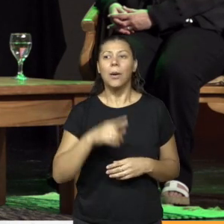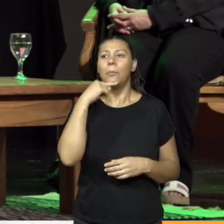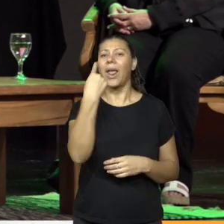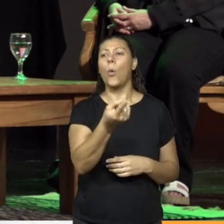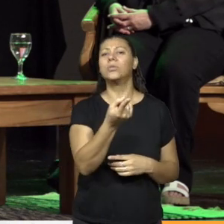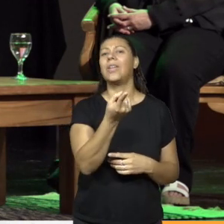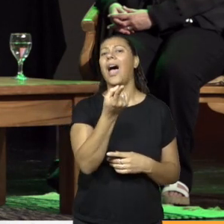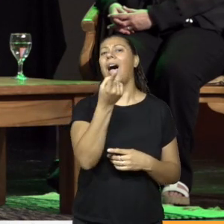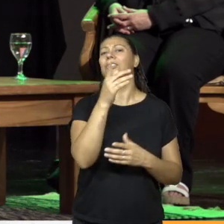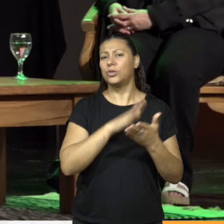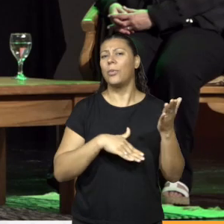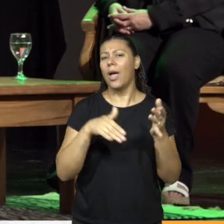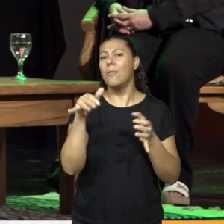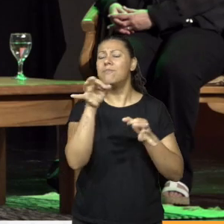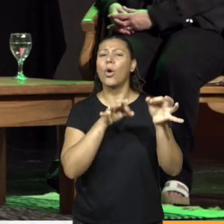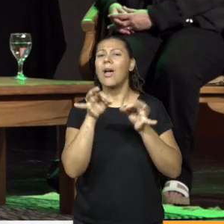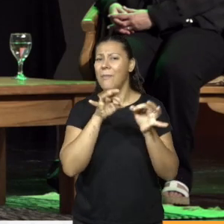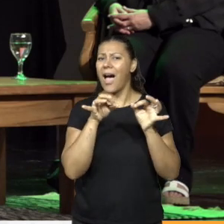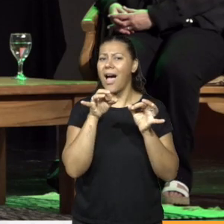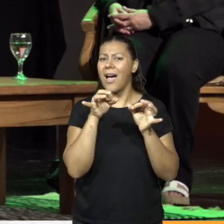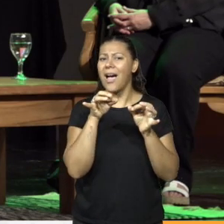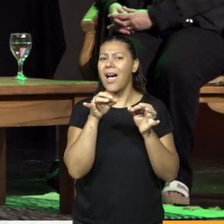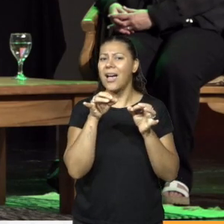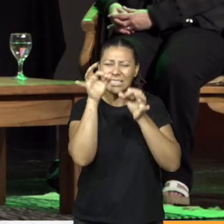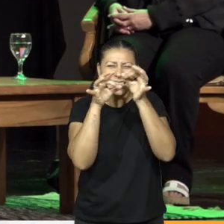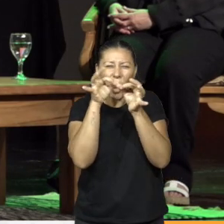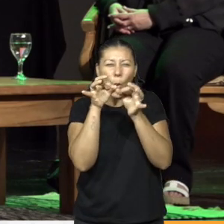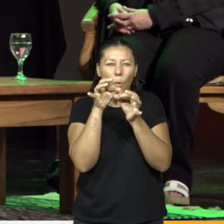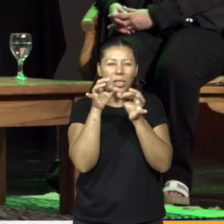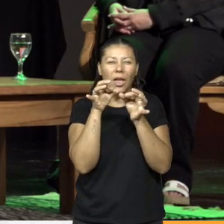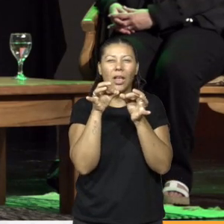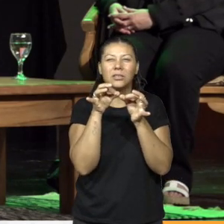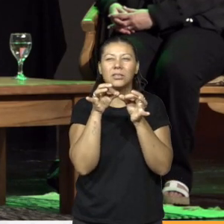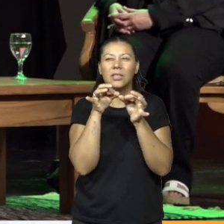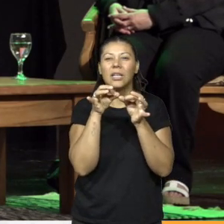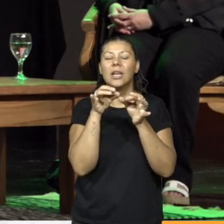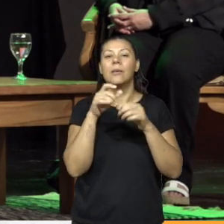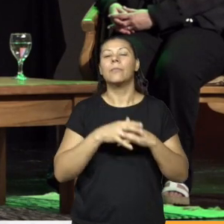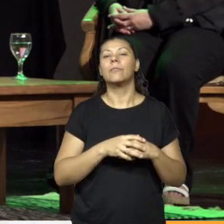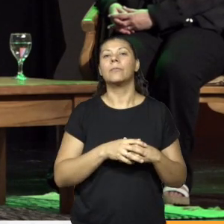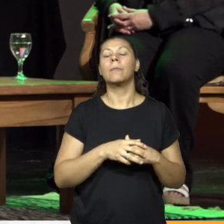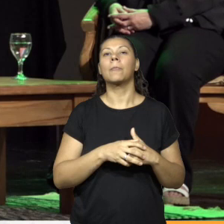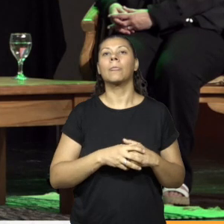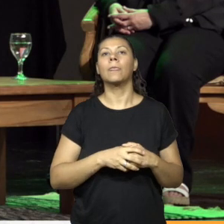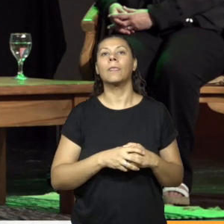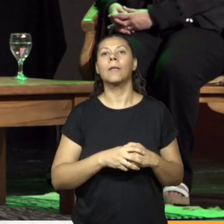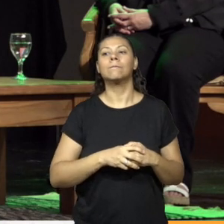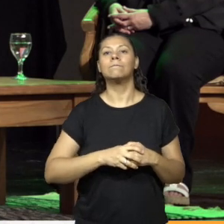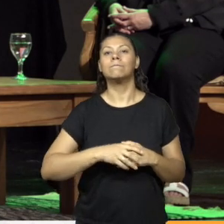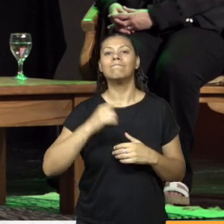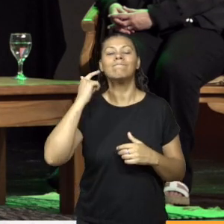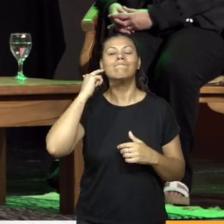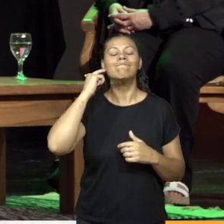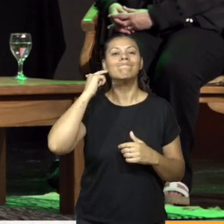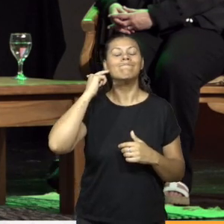Al programa de cianobacterias. Realmente celebro la realización de este tipo de congreso porque, por ejemplo, yo no sabía que existía